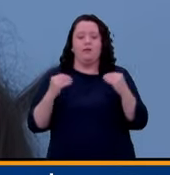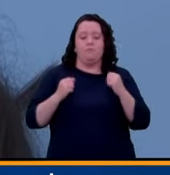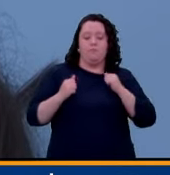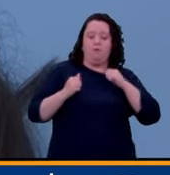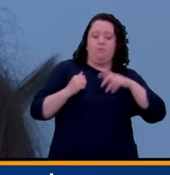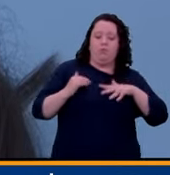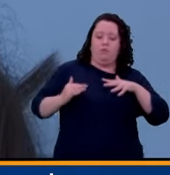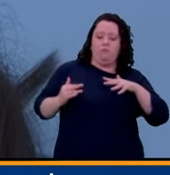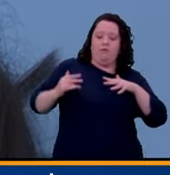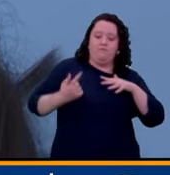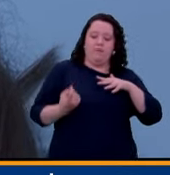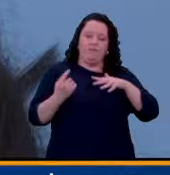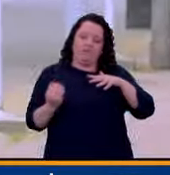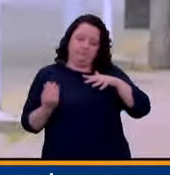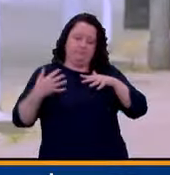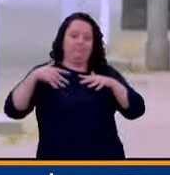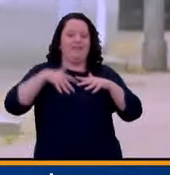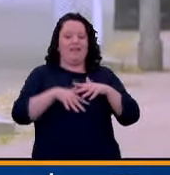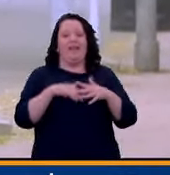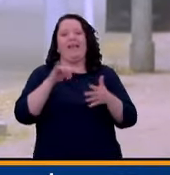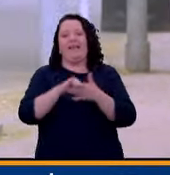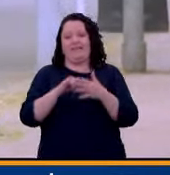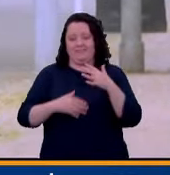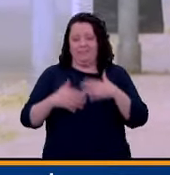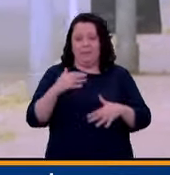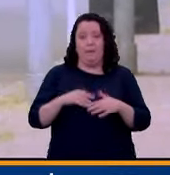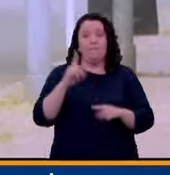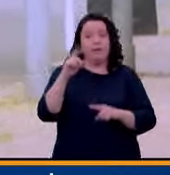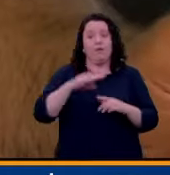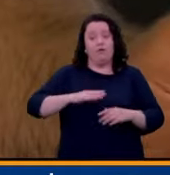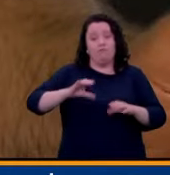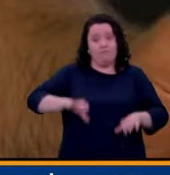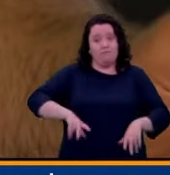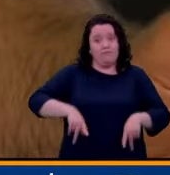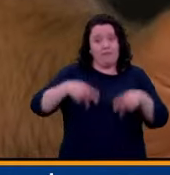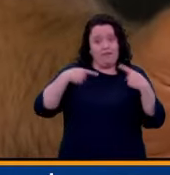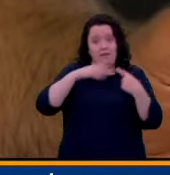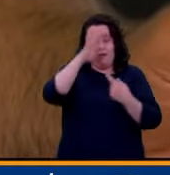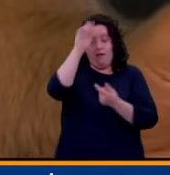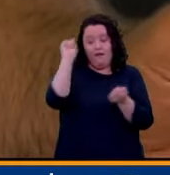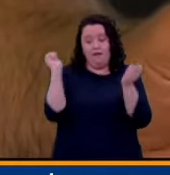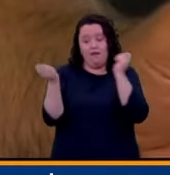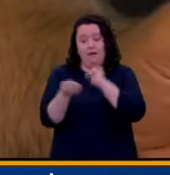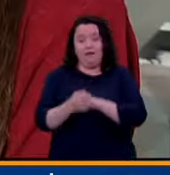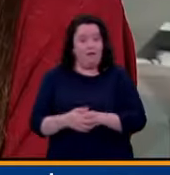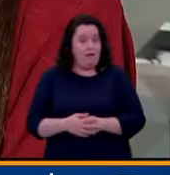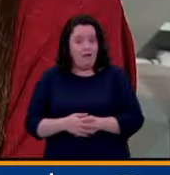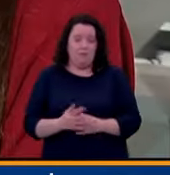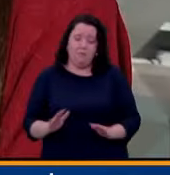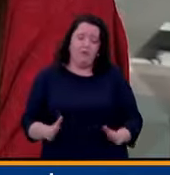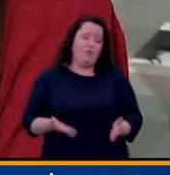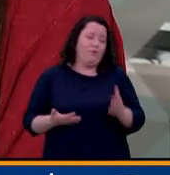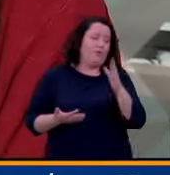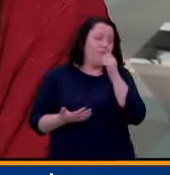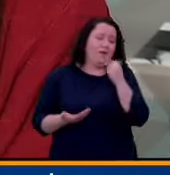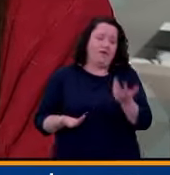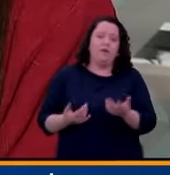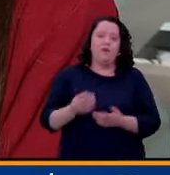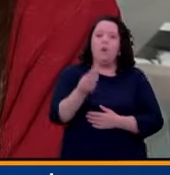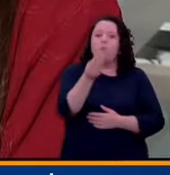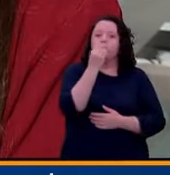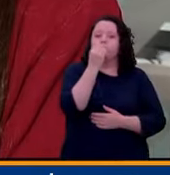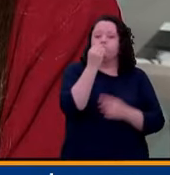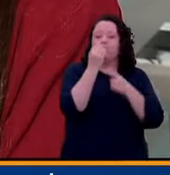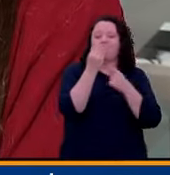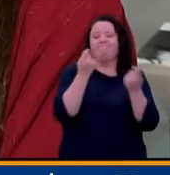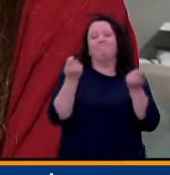déficit Pero esto no es todo sin cambios en el estilo de vida no hay mejoría el manejo nutricional es muy importante